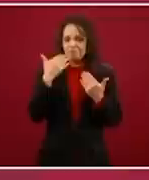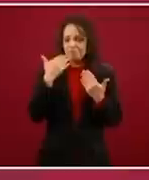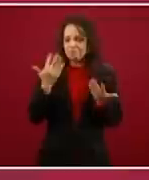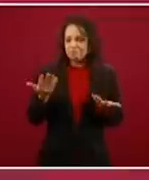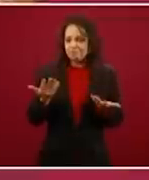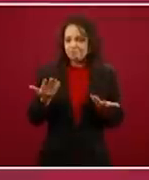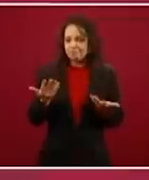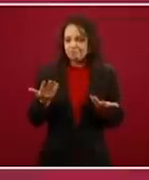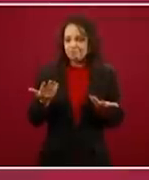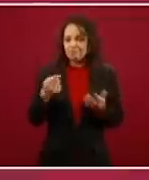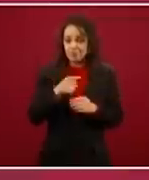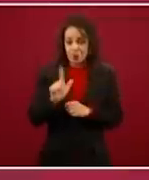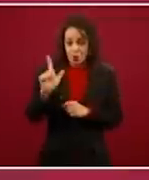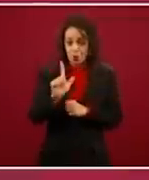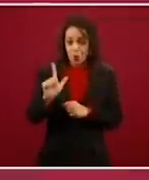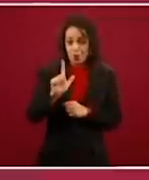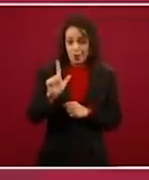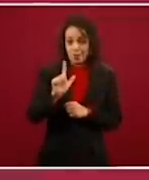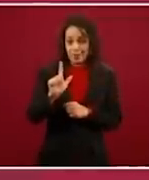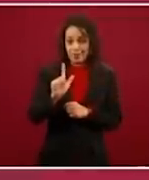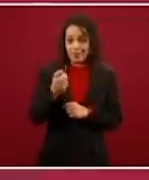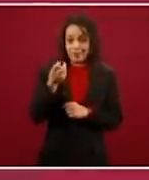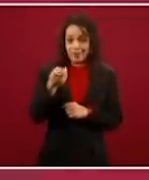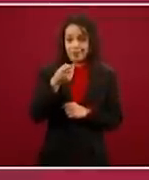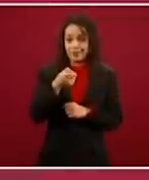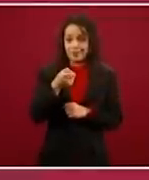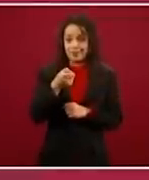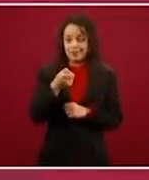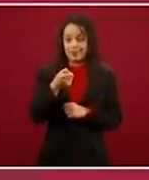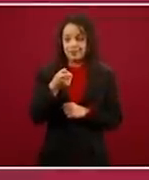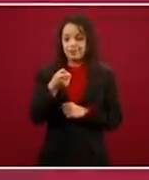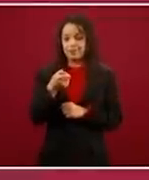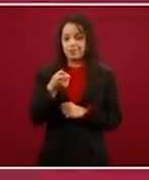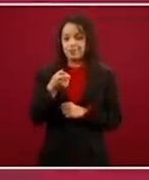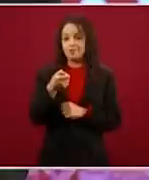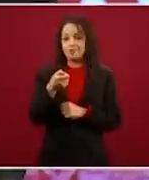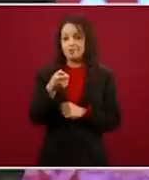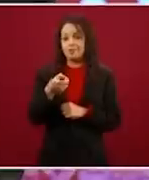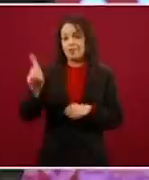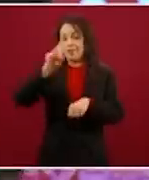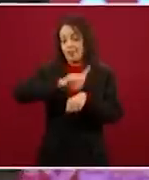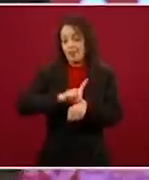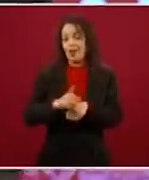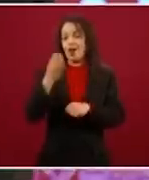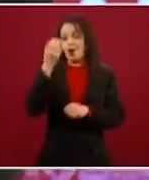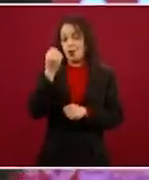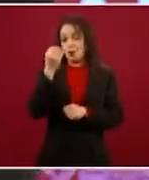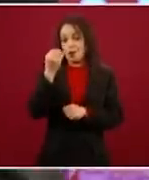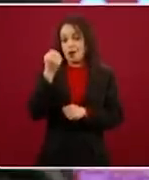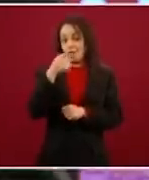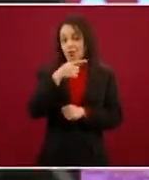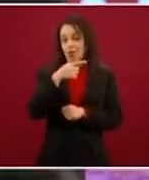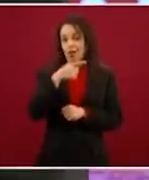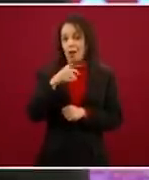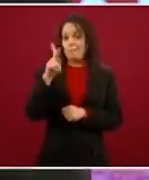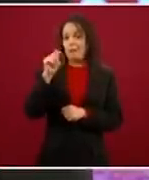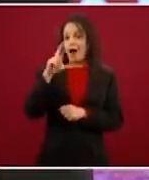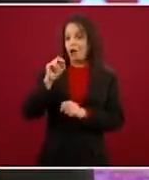que el lunes era lo del día 9 del paro que se